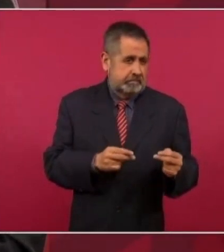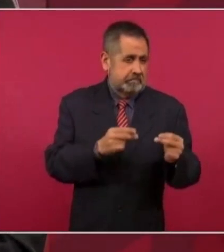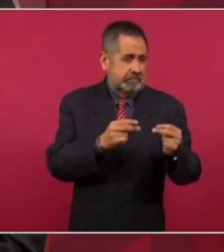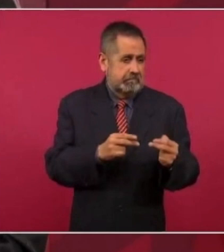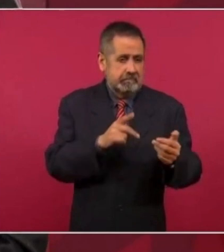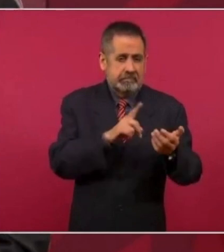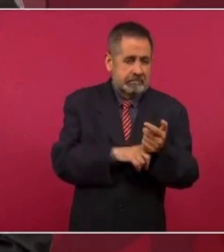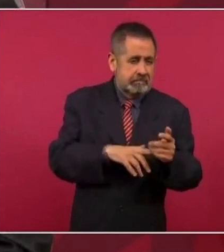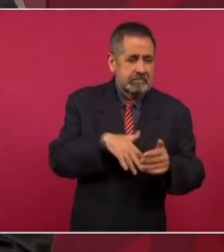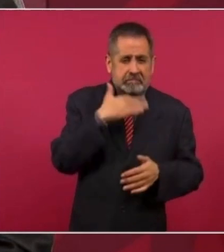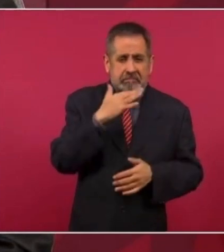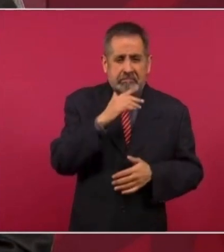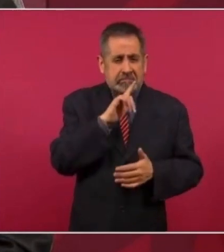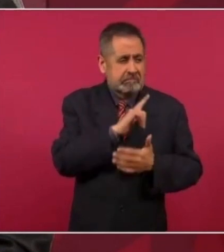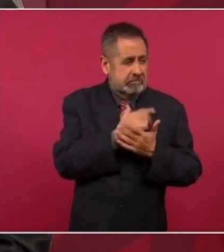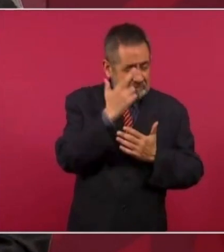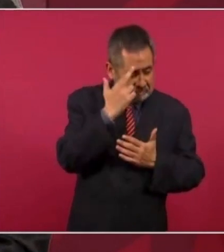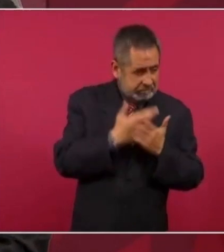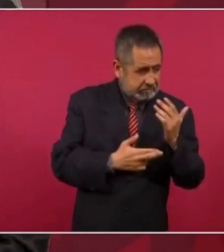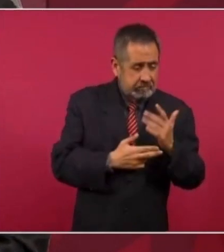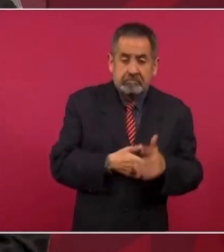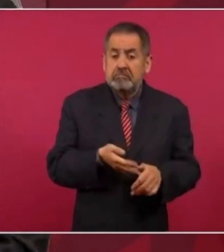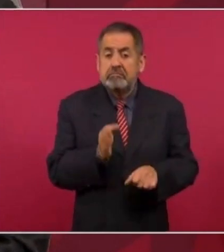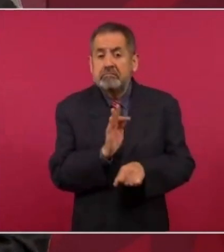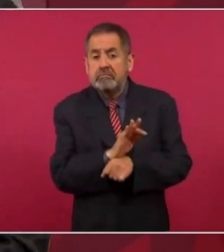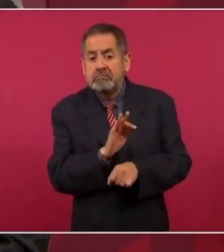negocios ilícitos